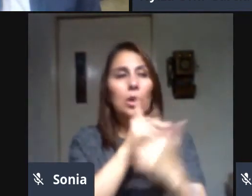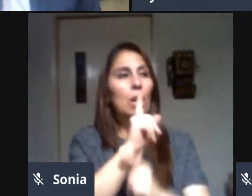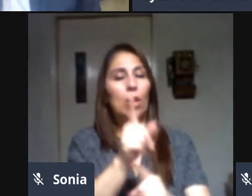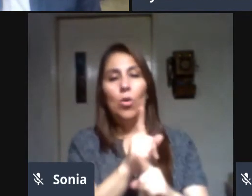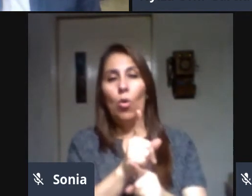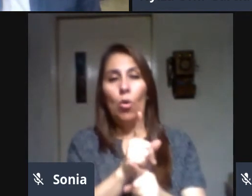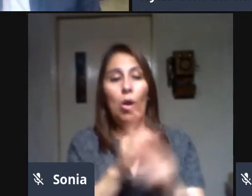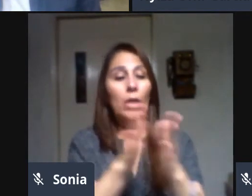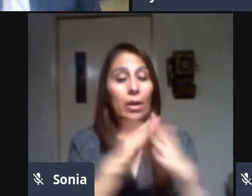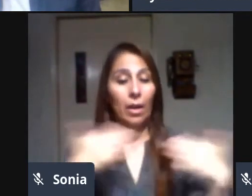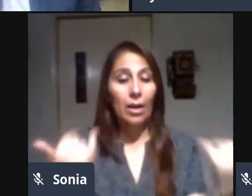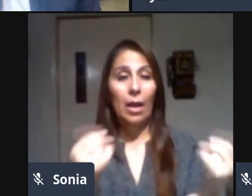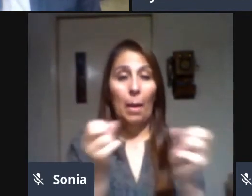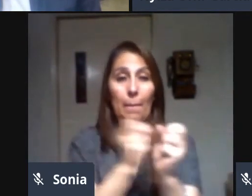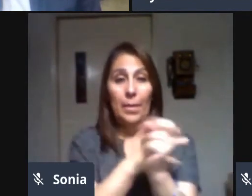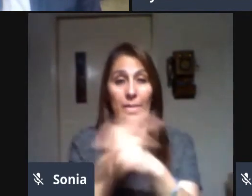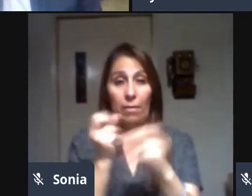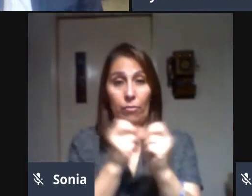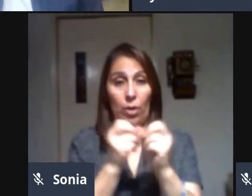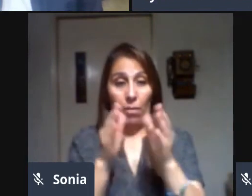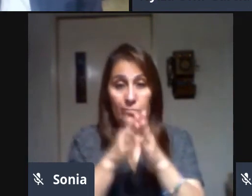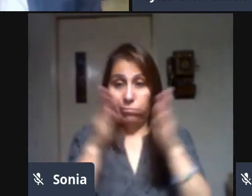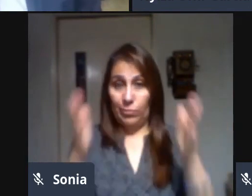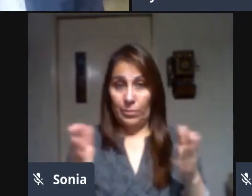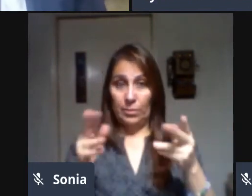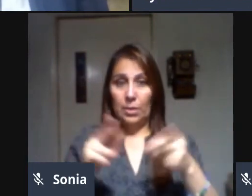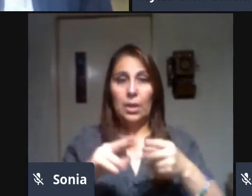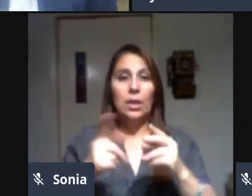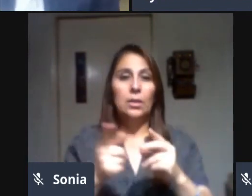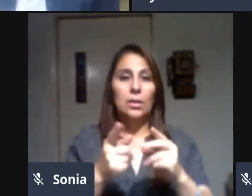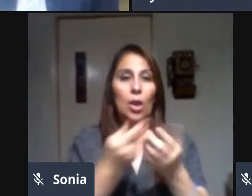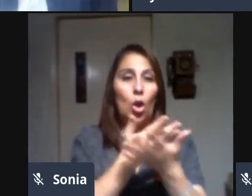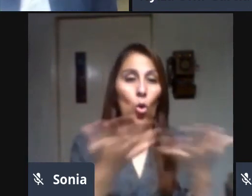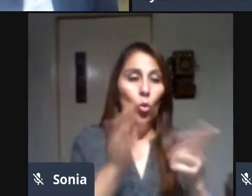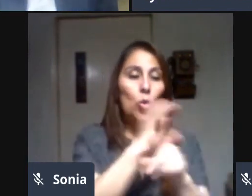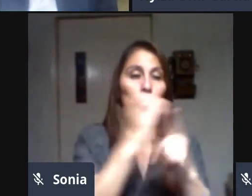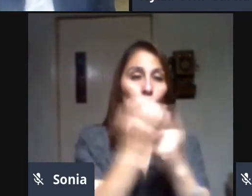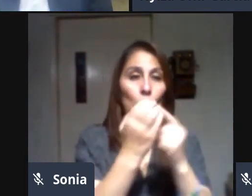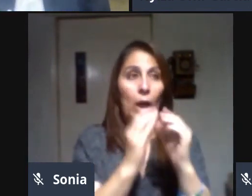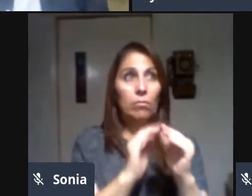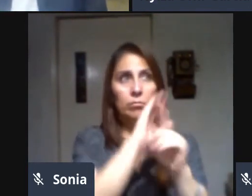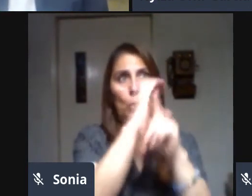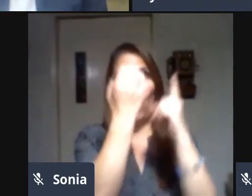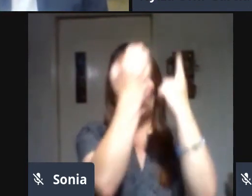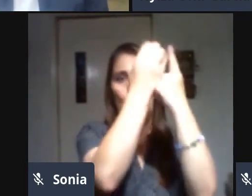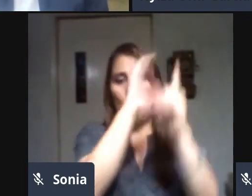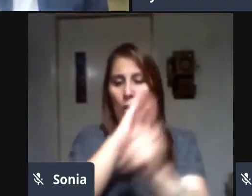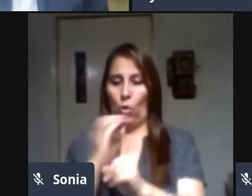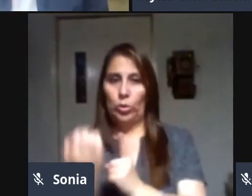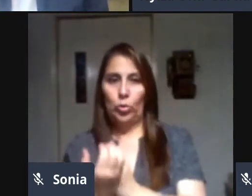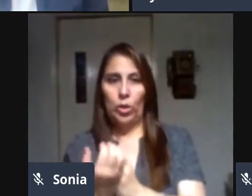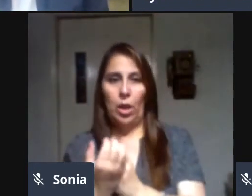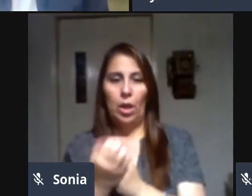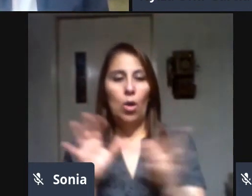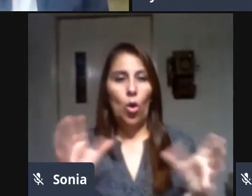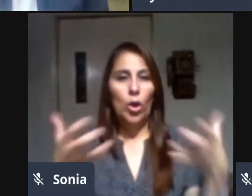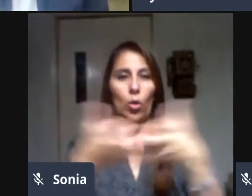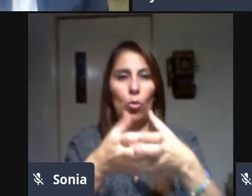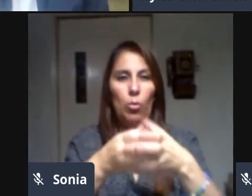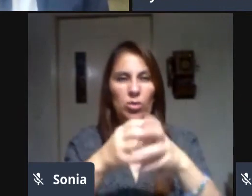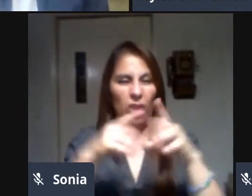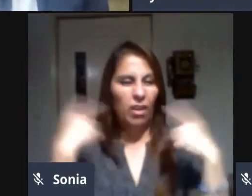para también oponemos a esta cultura bajo una cultura de masas y cirugías básicas yo pienso que ni en